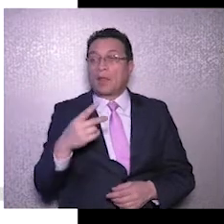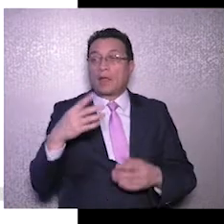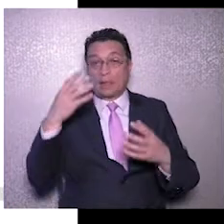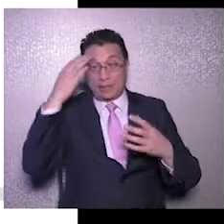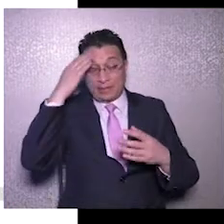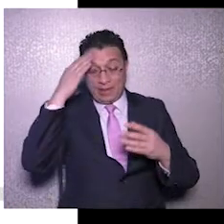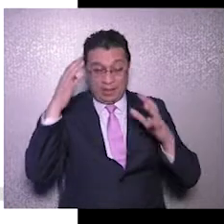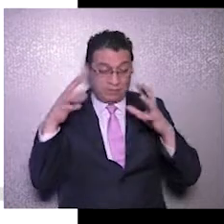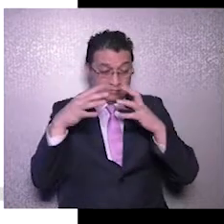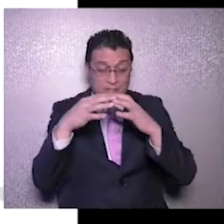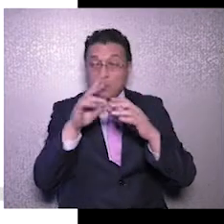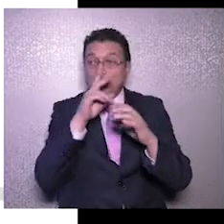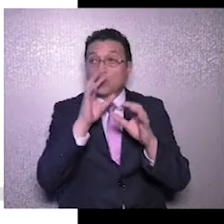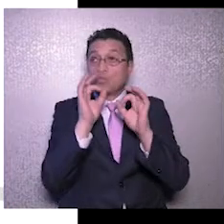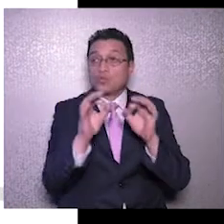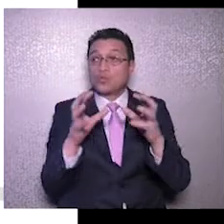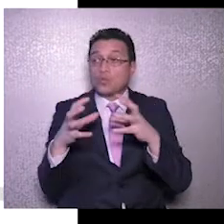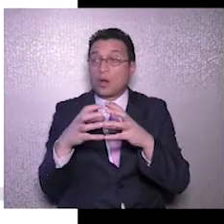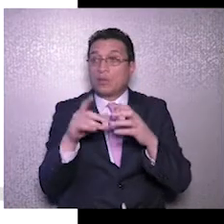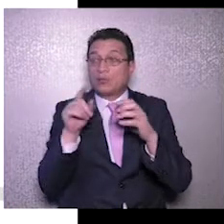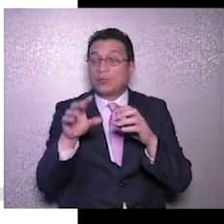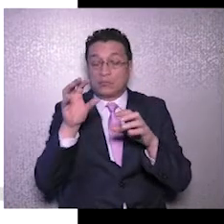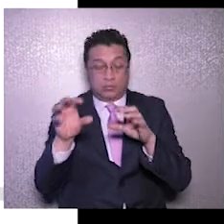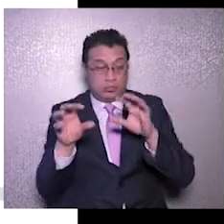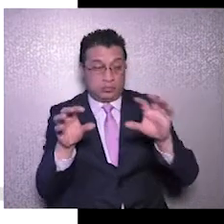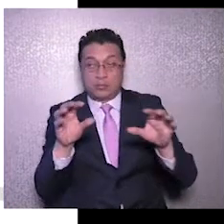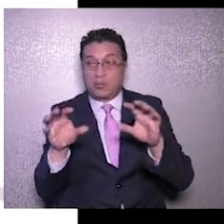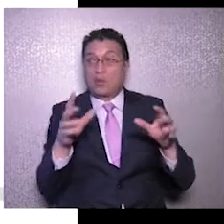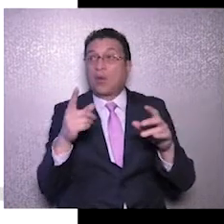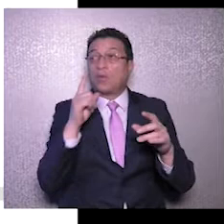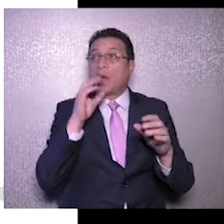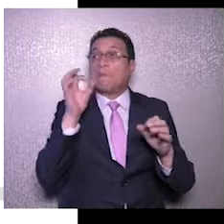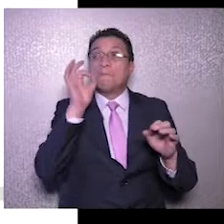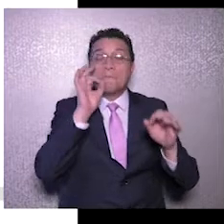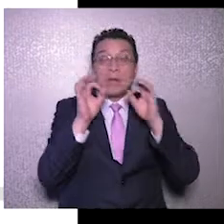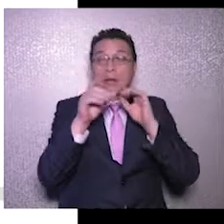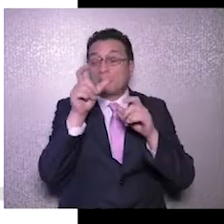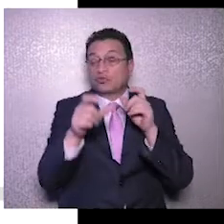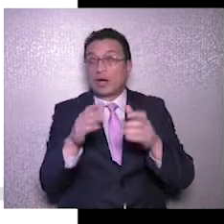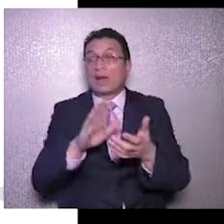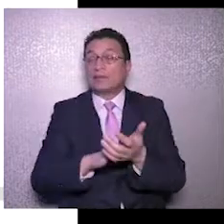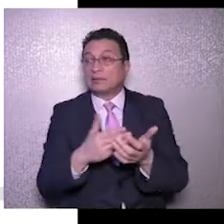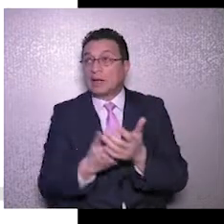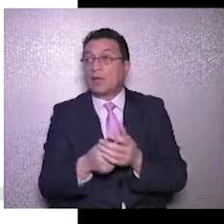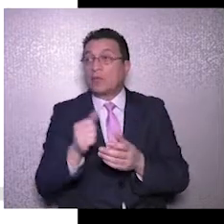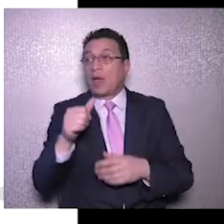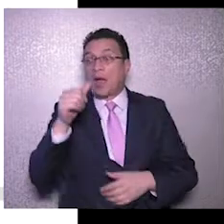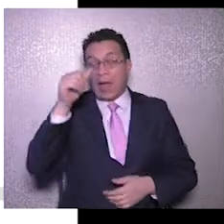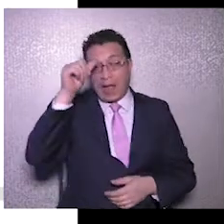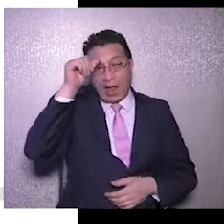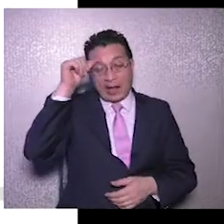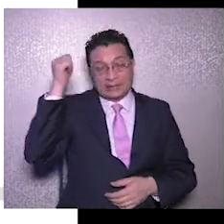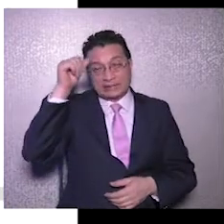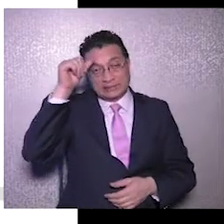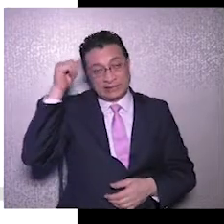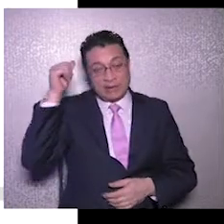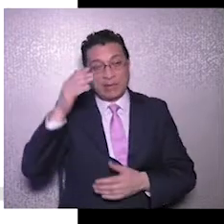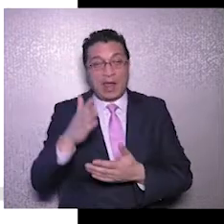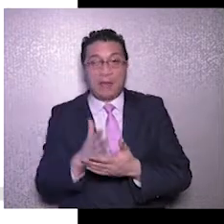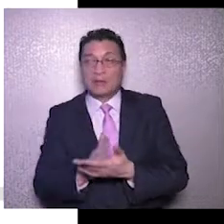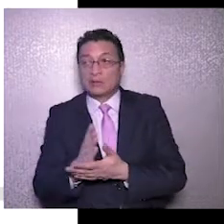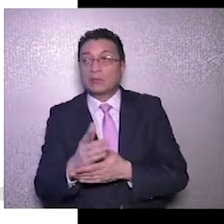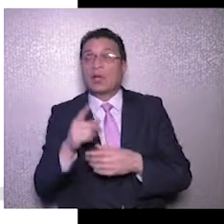igual. Usted me muestra el cerebro en etapas tempranas, de una persona sana y una persona con Alzheimer en su etapa inicial,